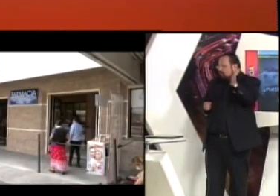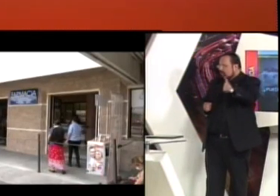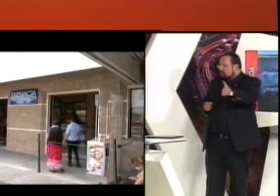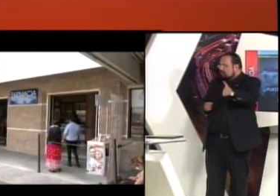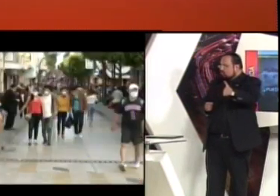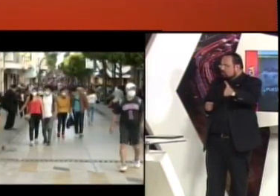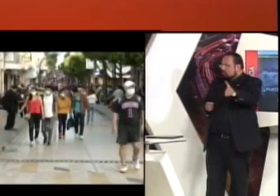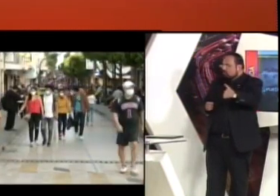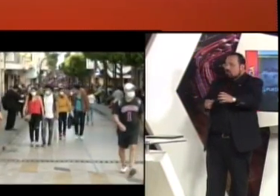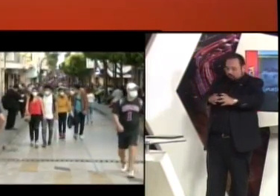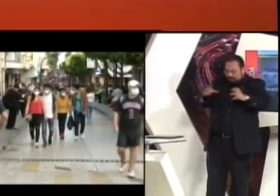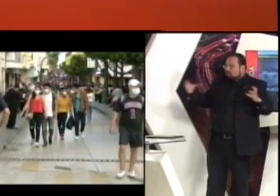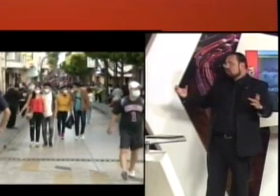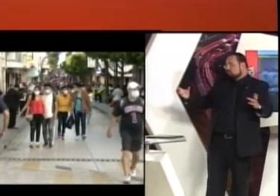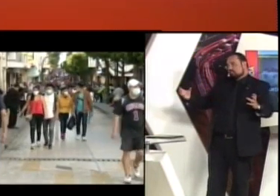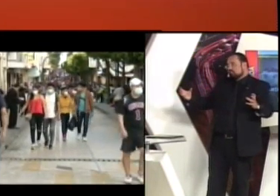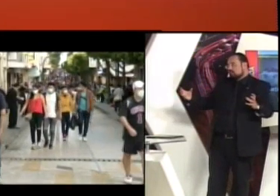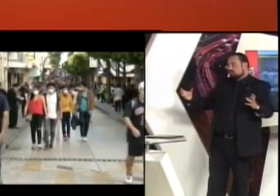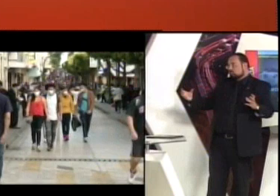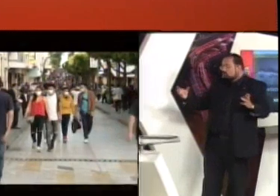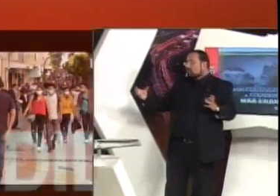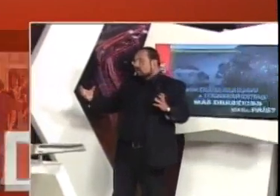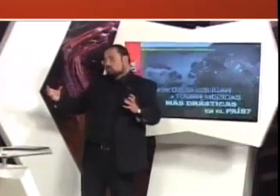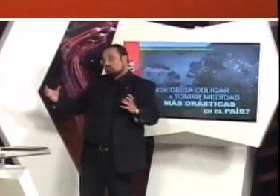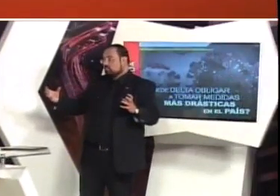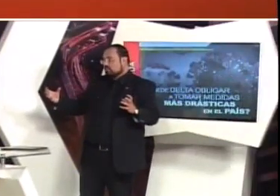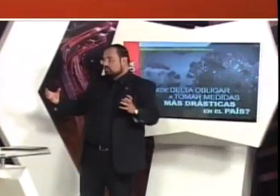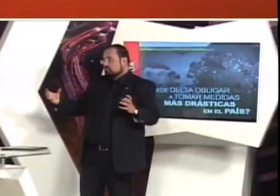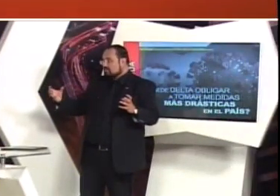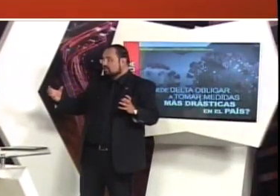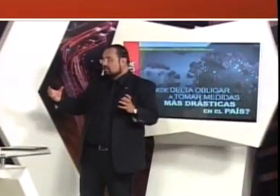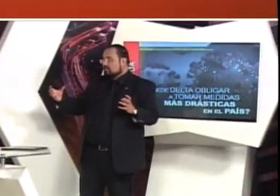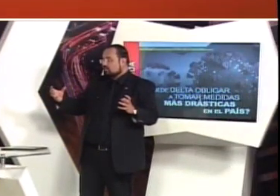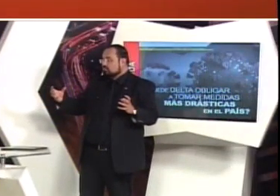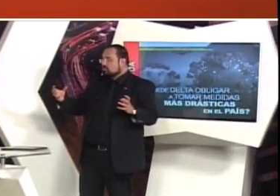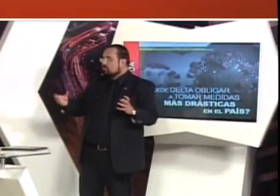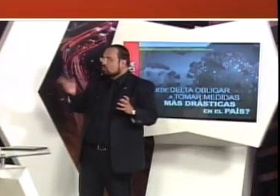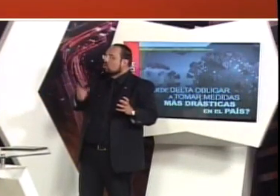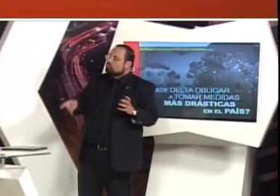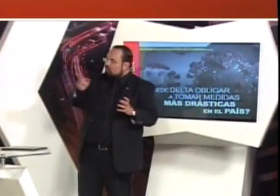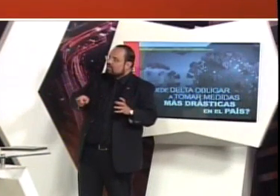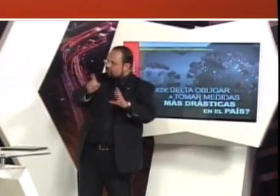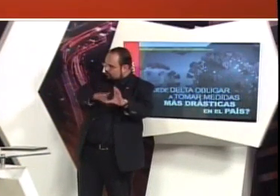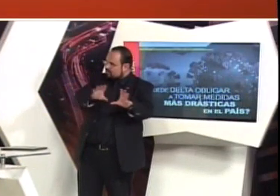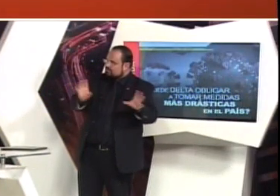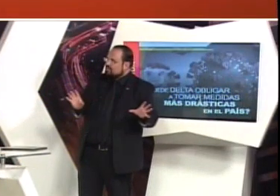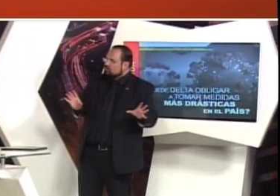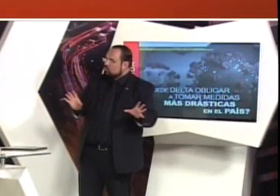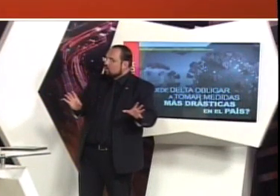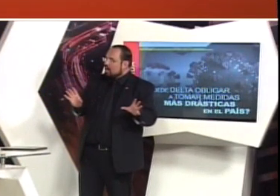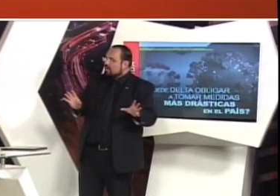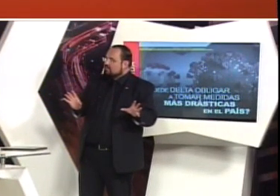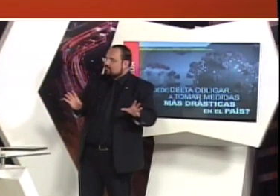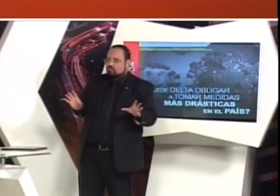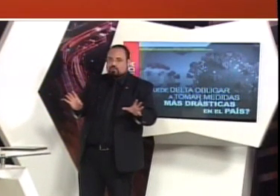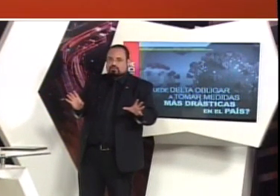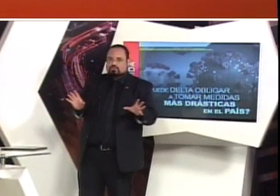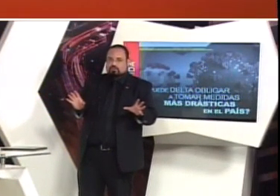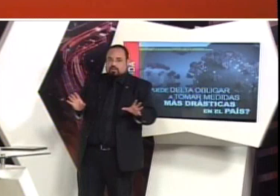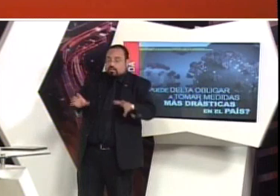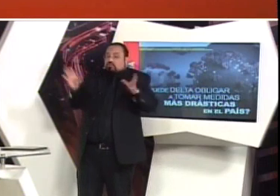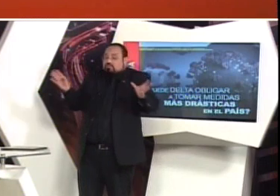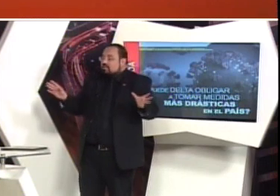llamémosle así de vacunación porque el grueso de la población un tercio de la población más del 33 por ciento todavía no tiene acceso a esa